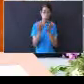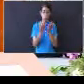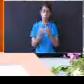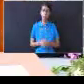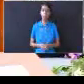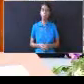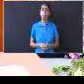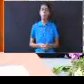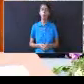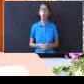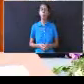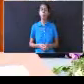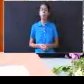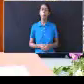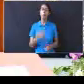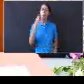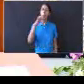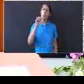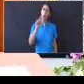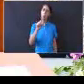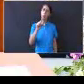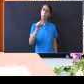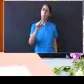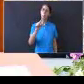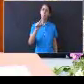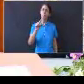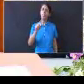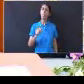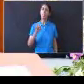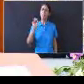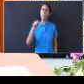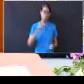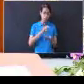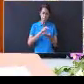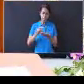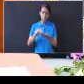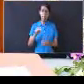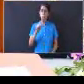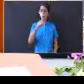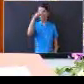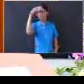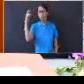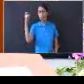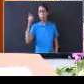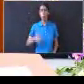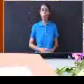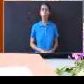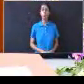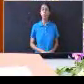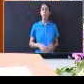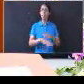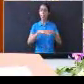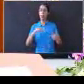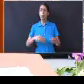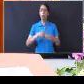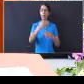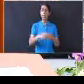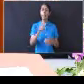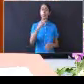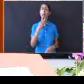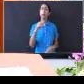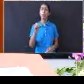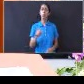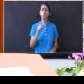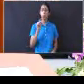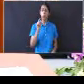Y este quedó. Pero usted es un autodidacta. Usted trabajó. Usted sacó adelante a sus hijos. Y usted quiere estudiar hoy.